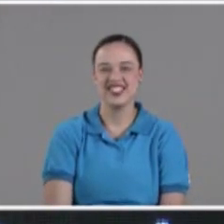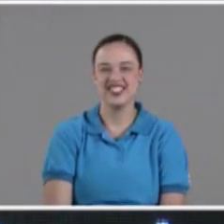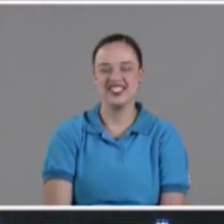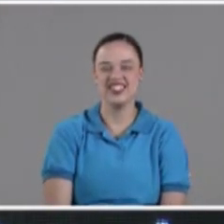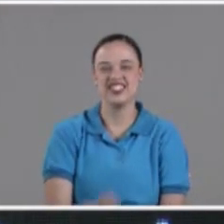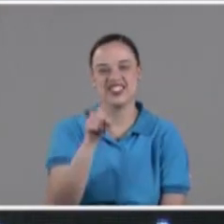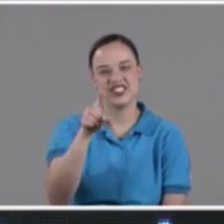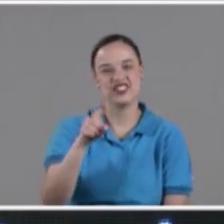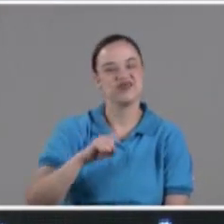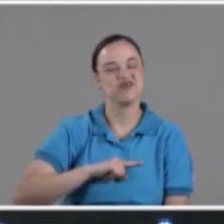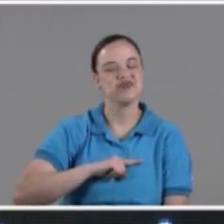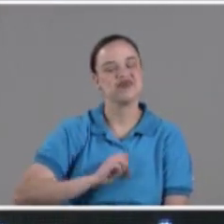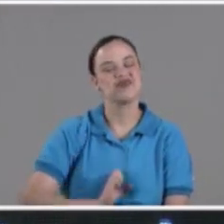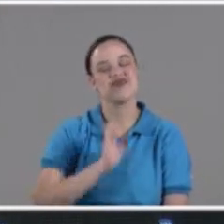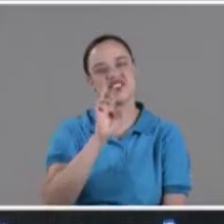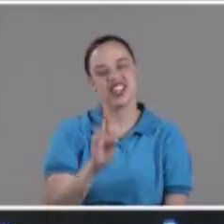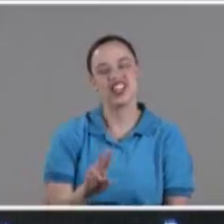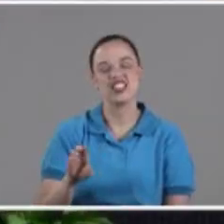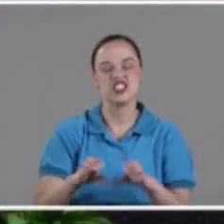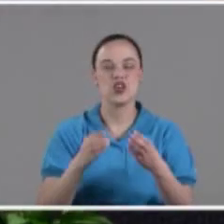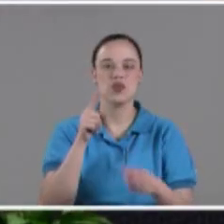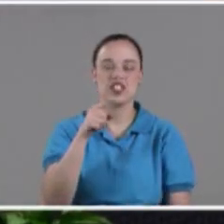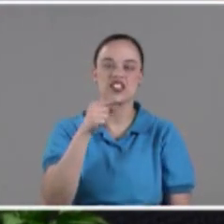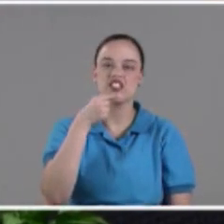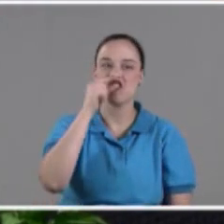Y tú eres como ese vino